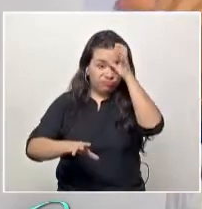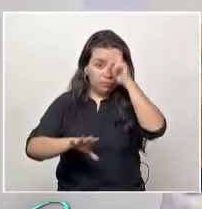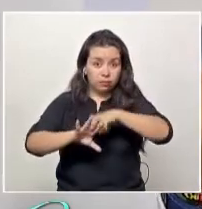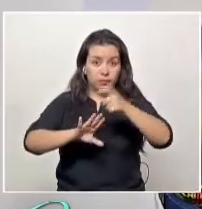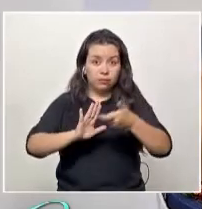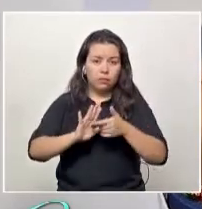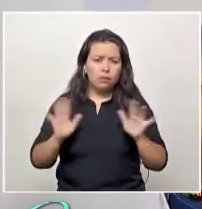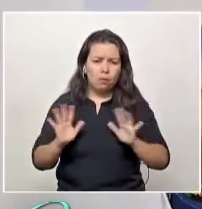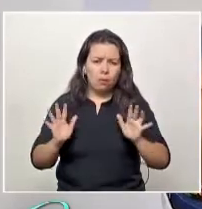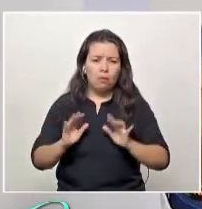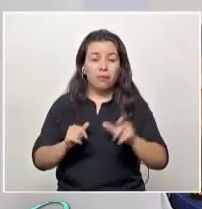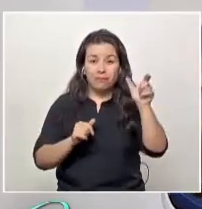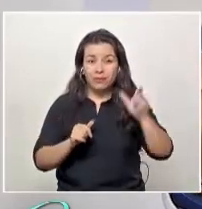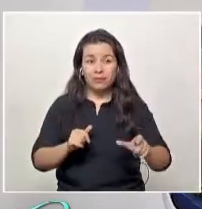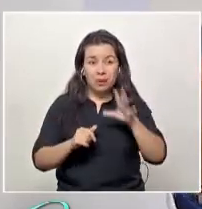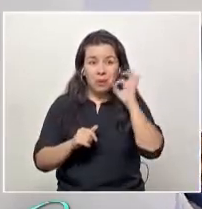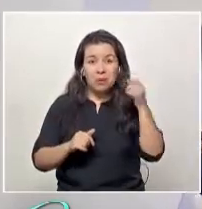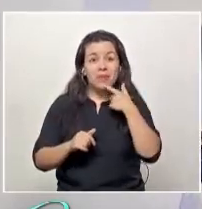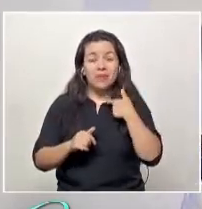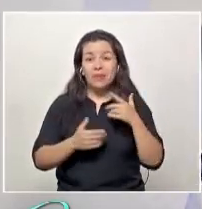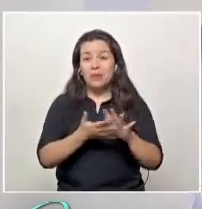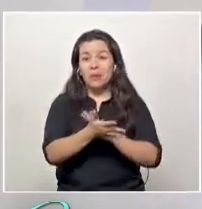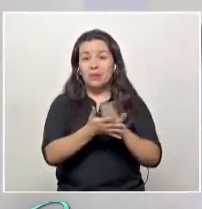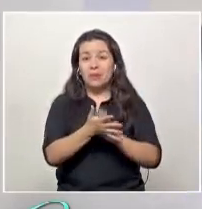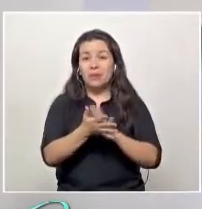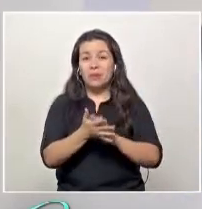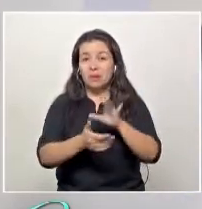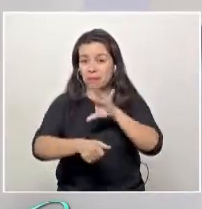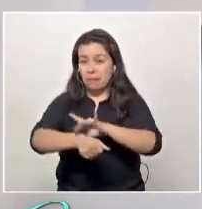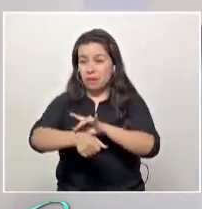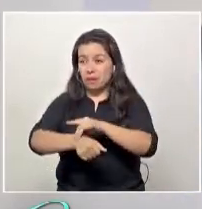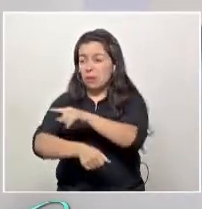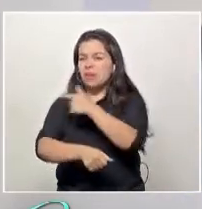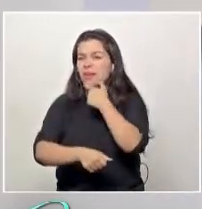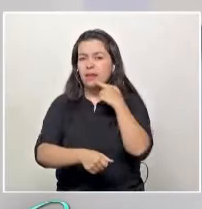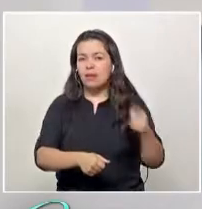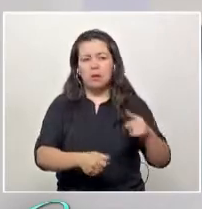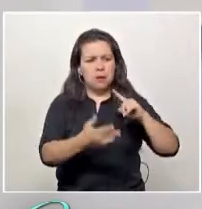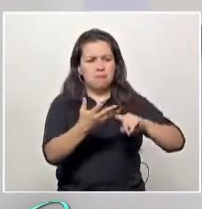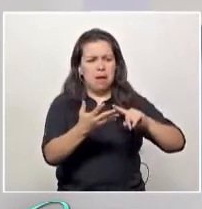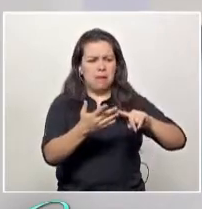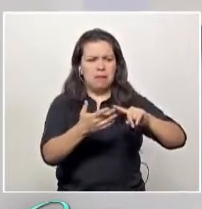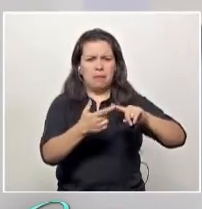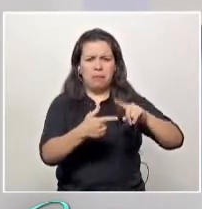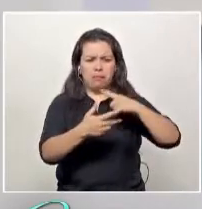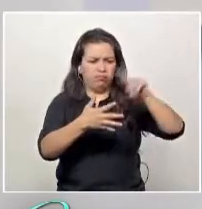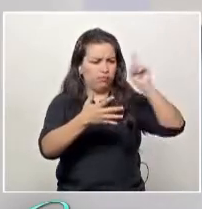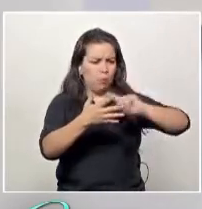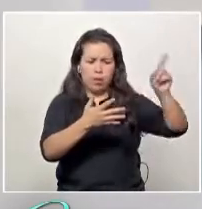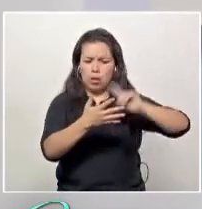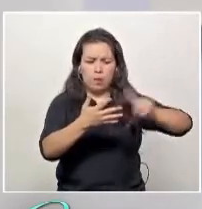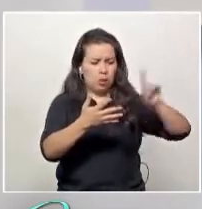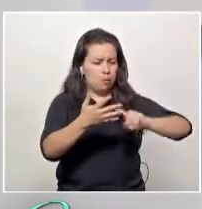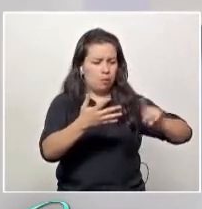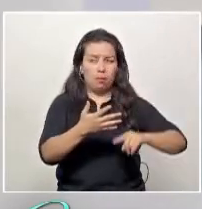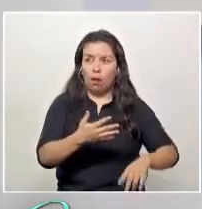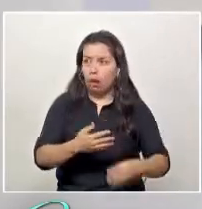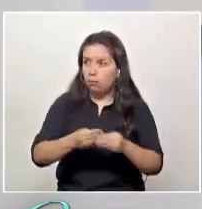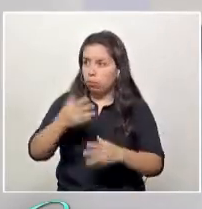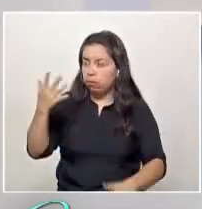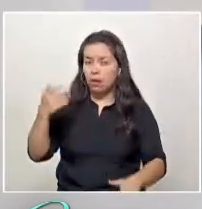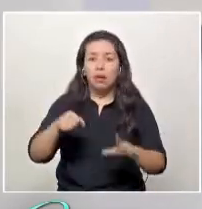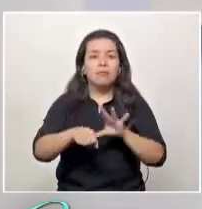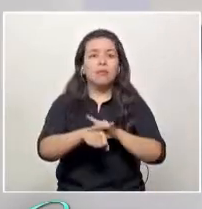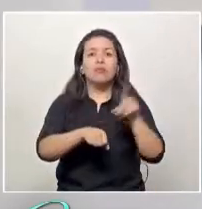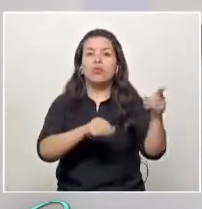mire, el señor que nos llamaba ahora, lo vio su médico, entonces le mandó una dieta y le quitó una cantidad de cosas. Usted tenía el